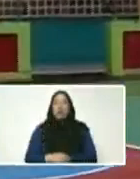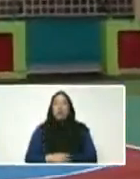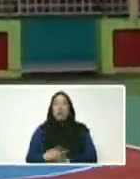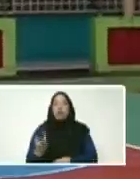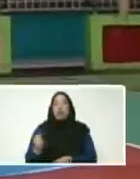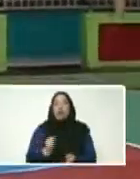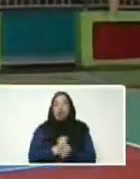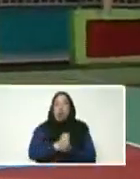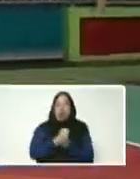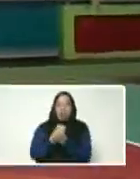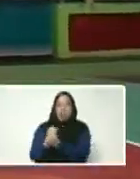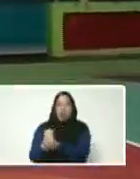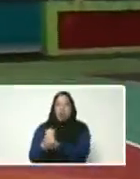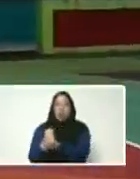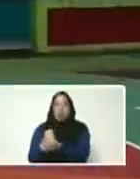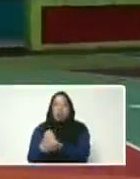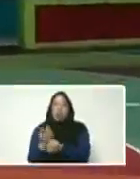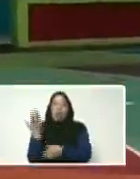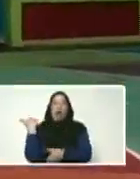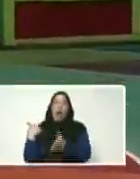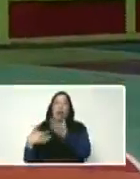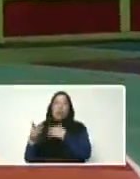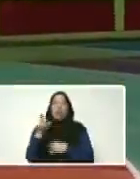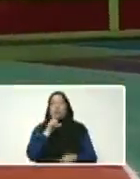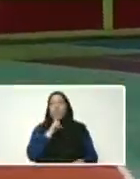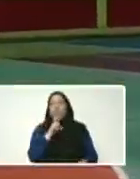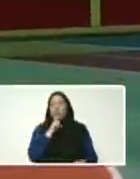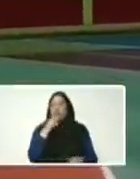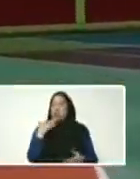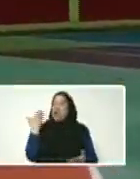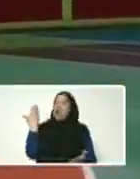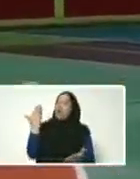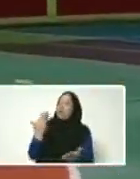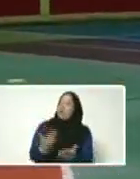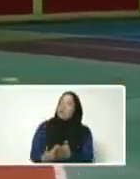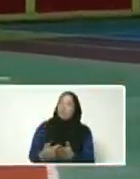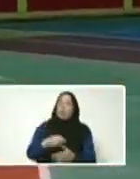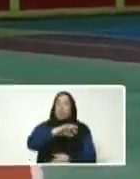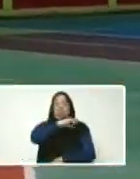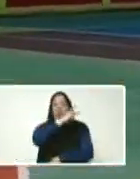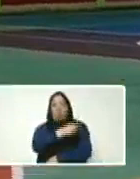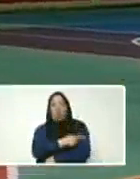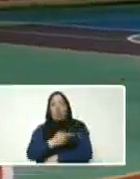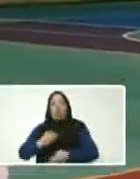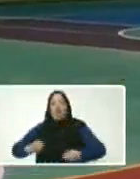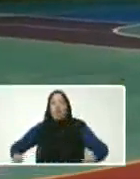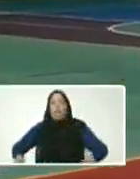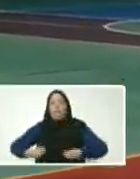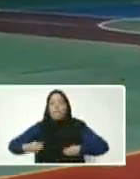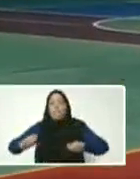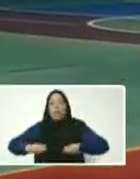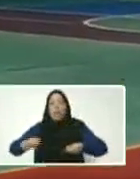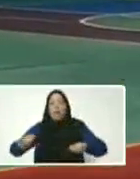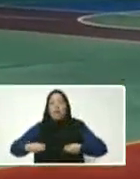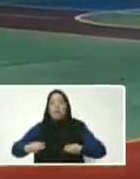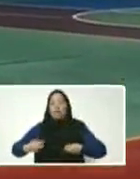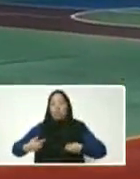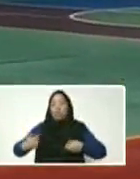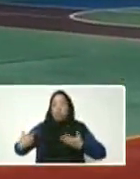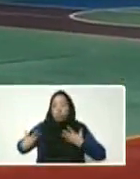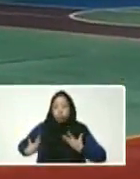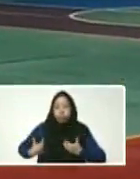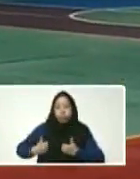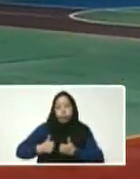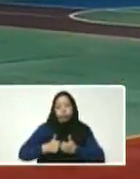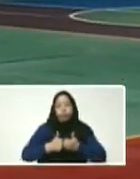de amor, yo decía que era un chorrerón. Le doy las gracias a las fuerzas vivas que estuvieron con nosotros durante todo